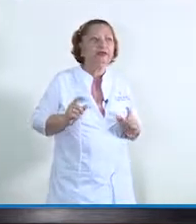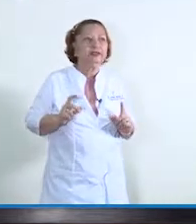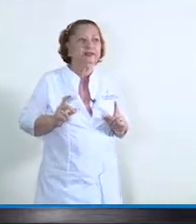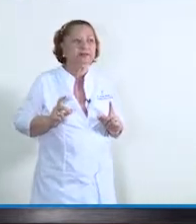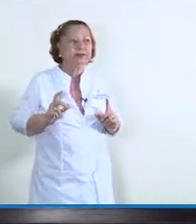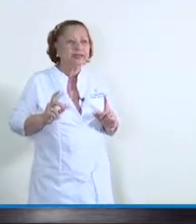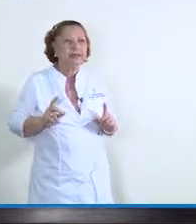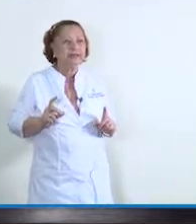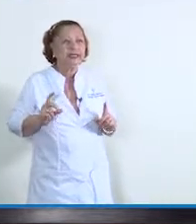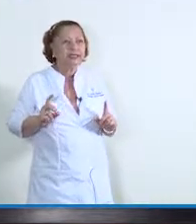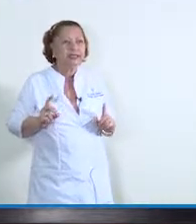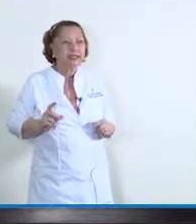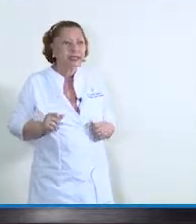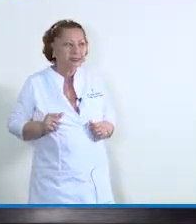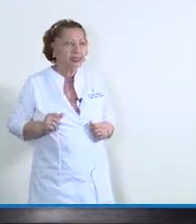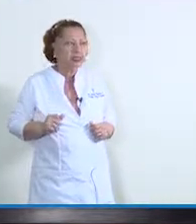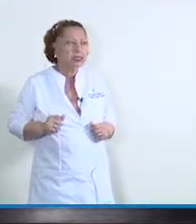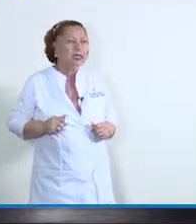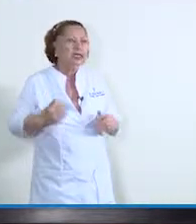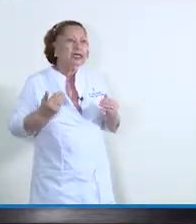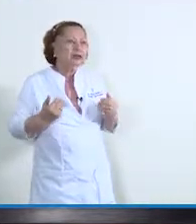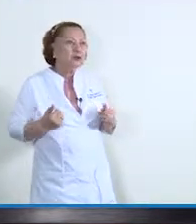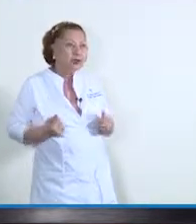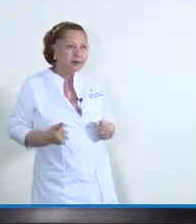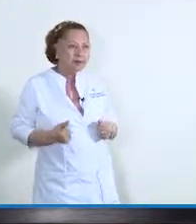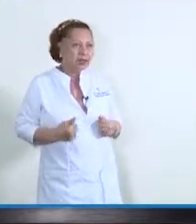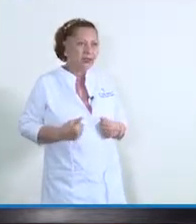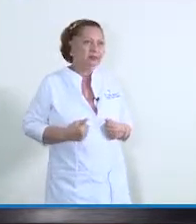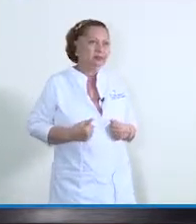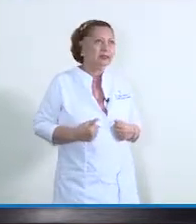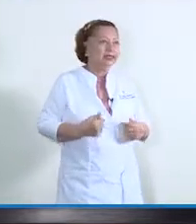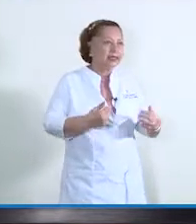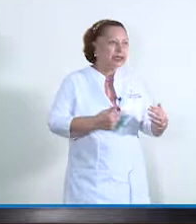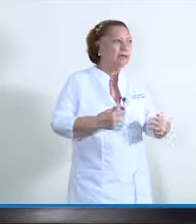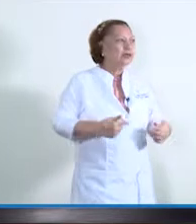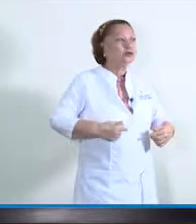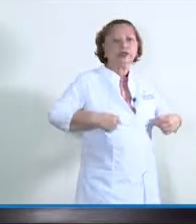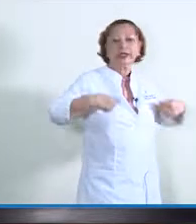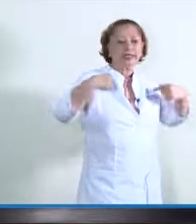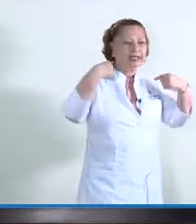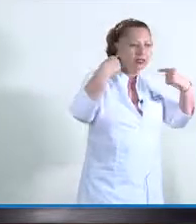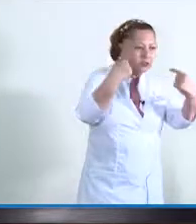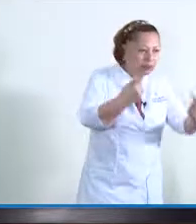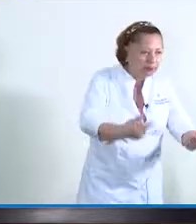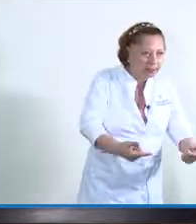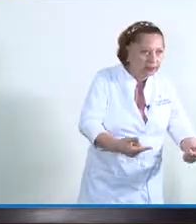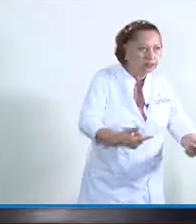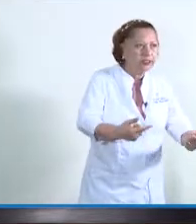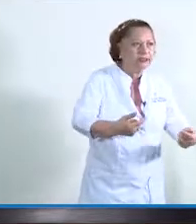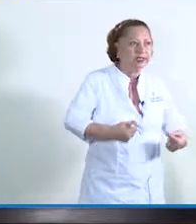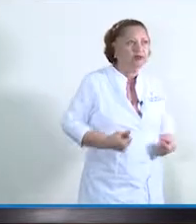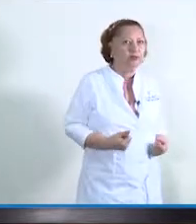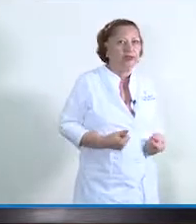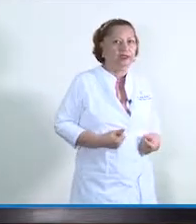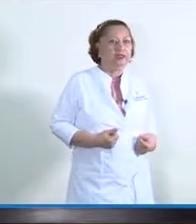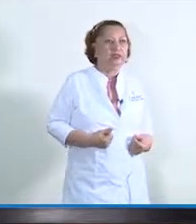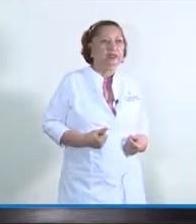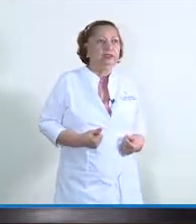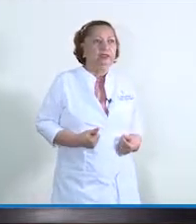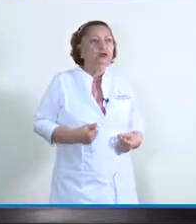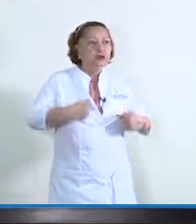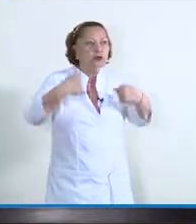presenta en la víctima indirecta, que no es más que aquella persona que no pasó el